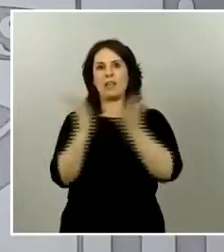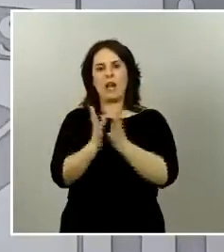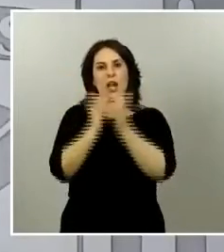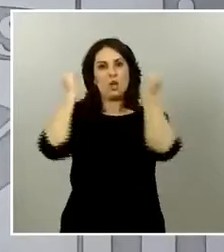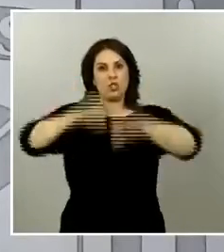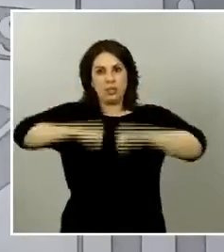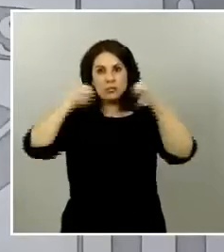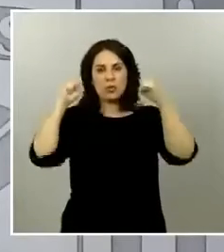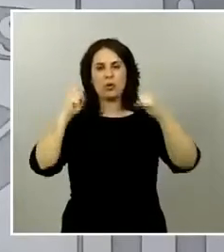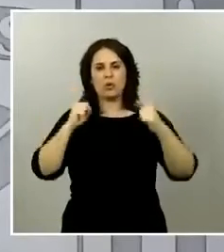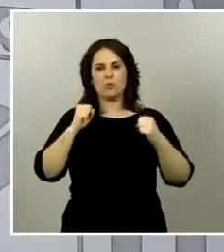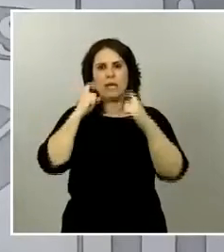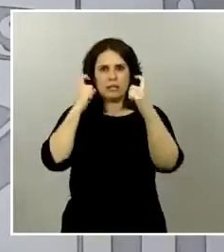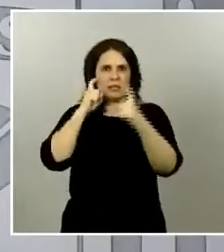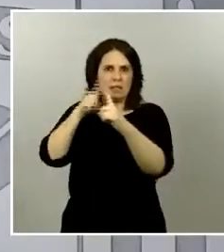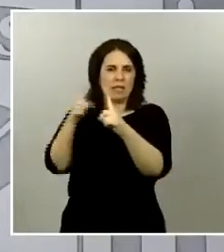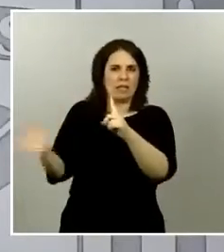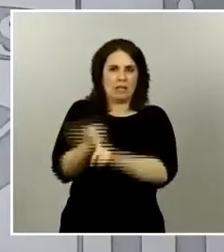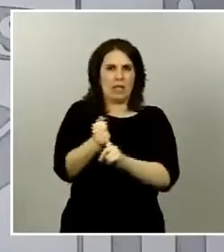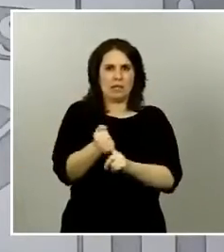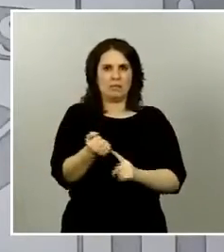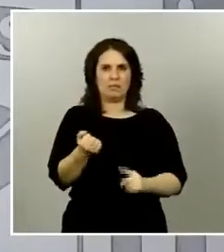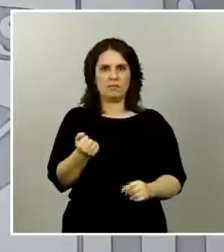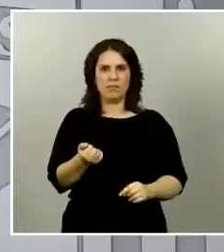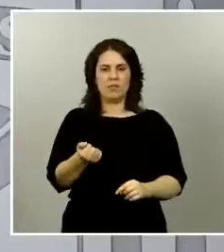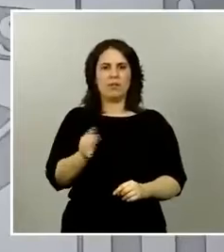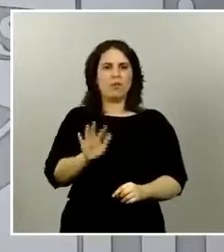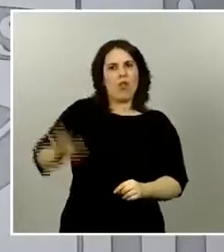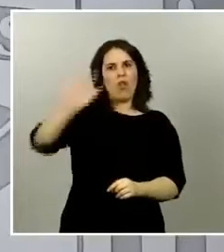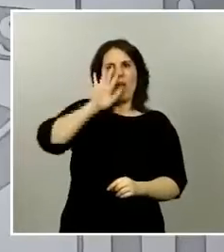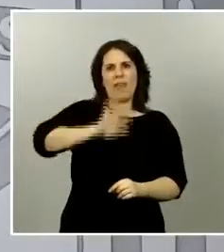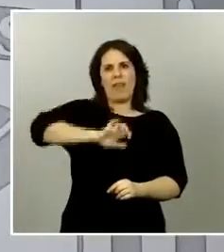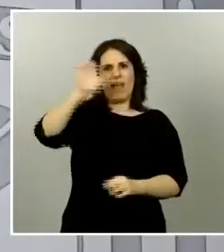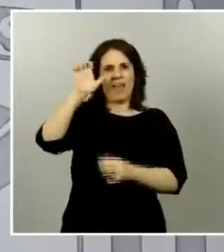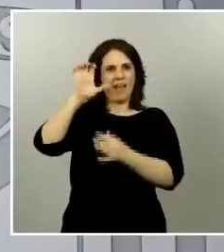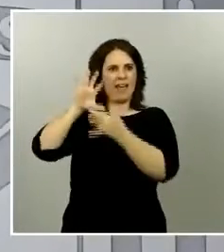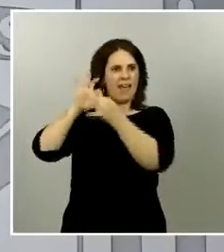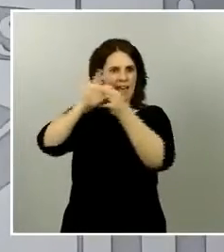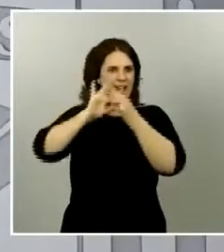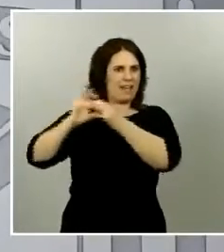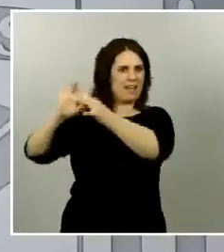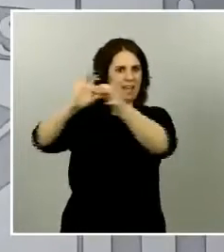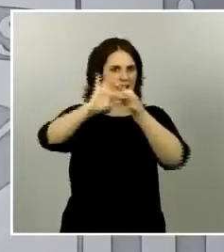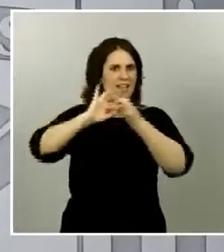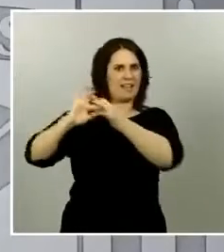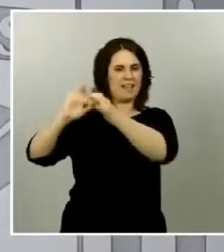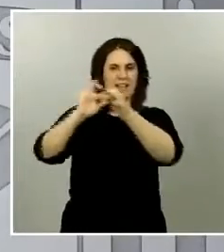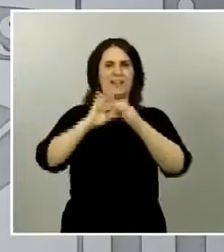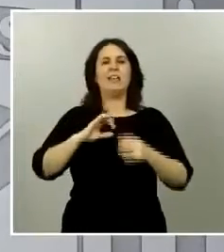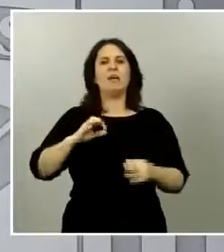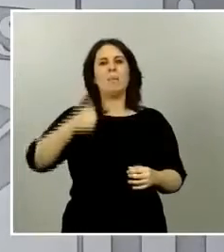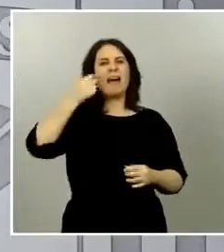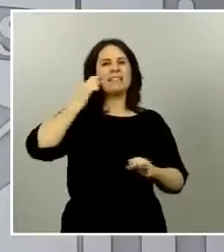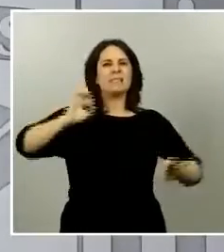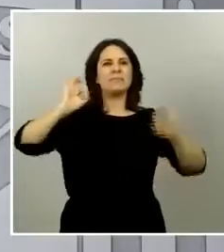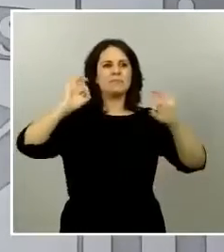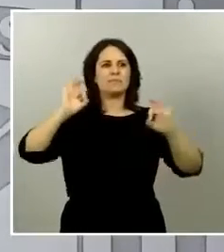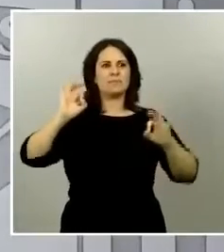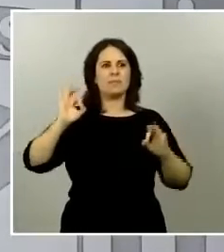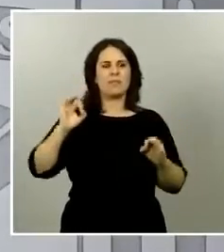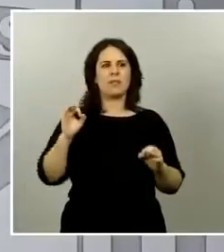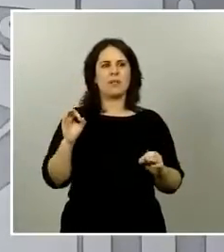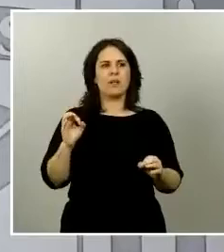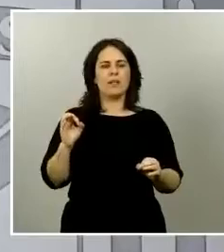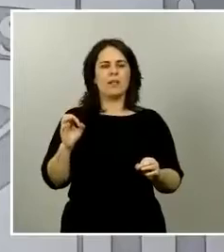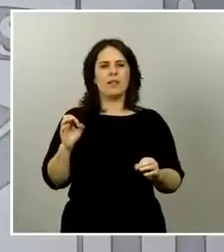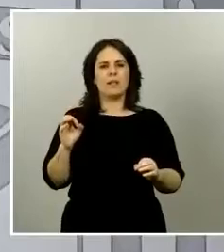países vecinos, pero el consenso internacional evidentemente se intenta perseguir en los países de la zona Schengen y, por tanto,